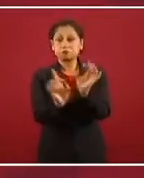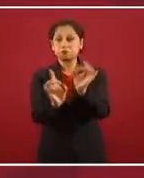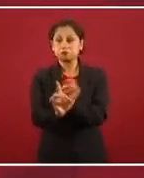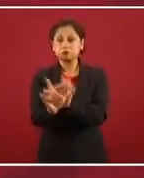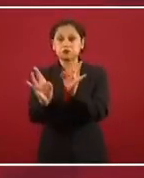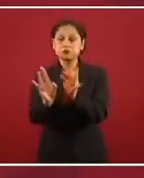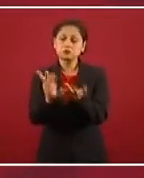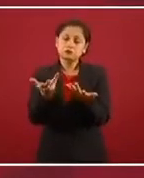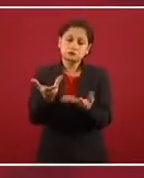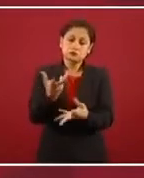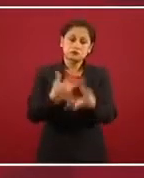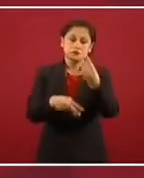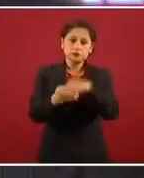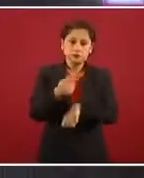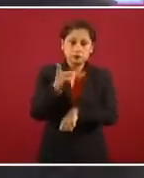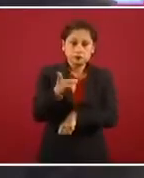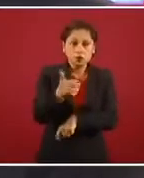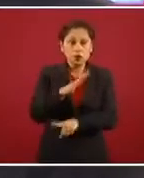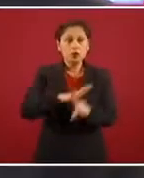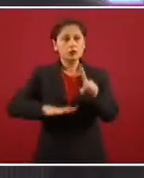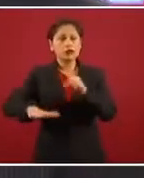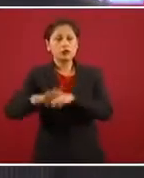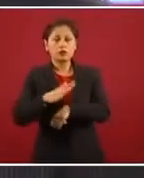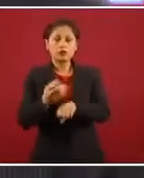económicos, sociales, los heredados,